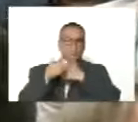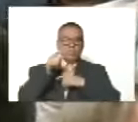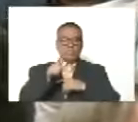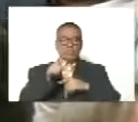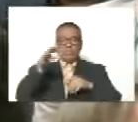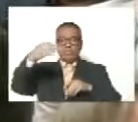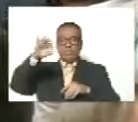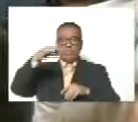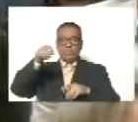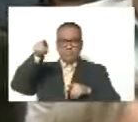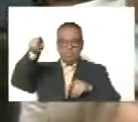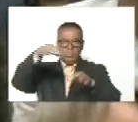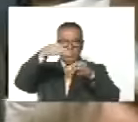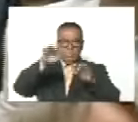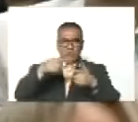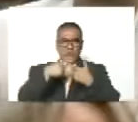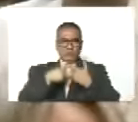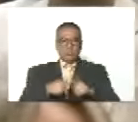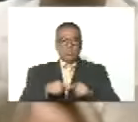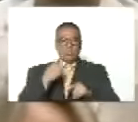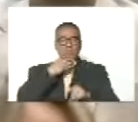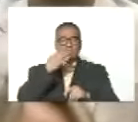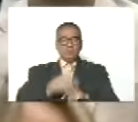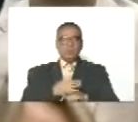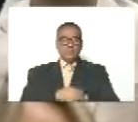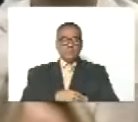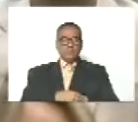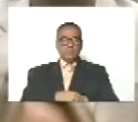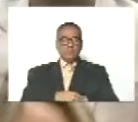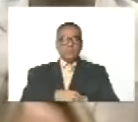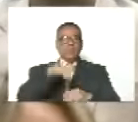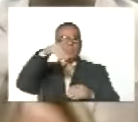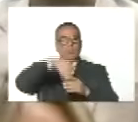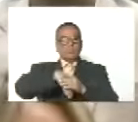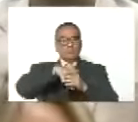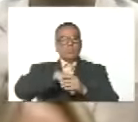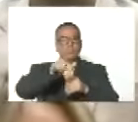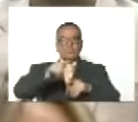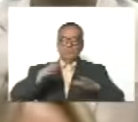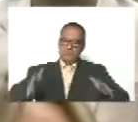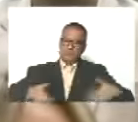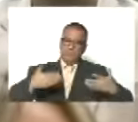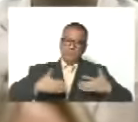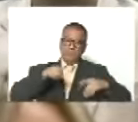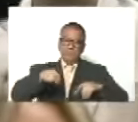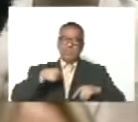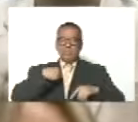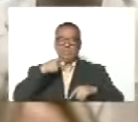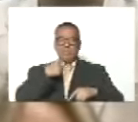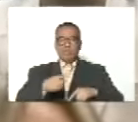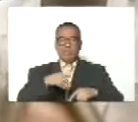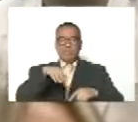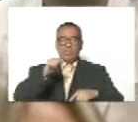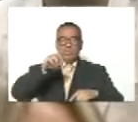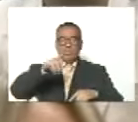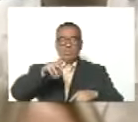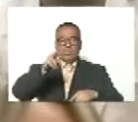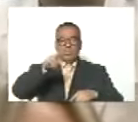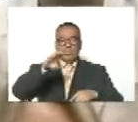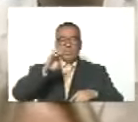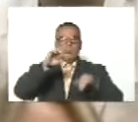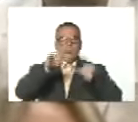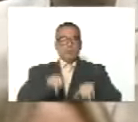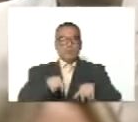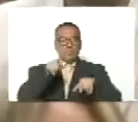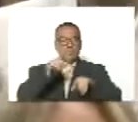este papel, pero definitivamente votaríamos con entusiasmo lo dicho por Andrés Avelino. Por